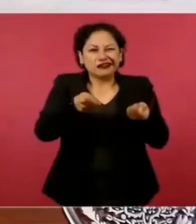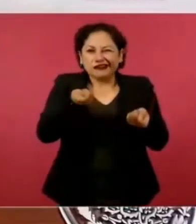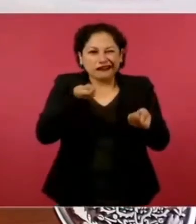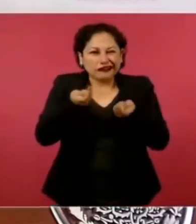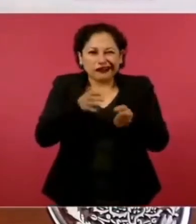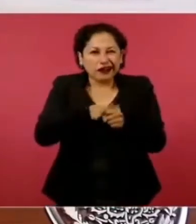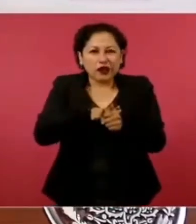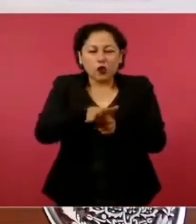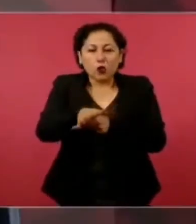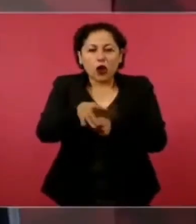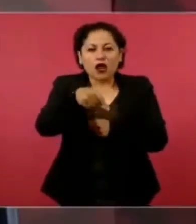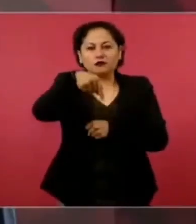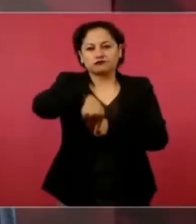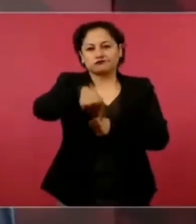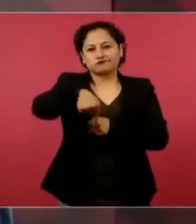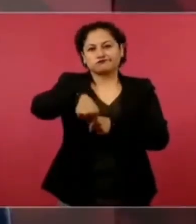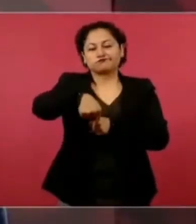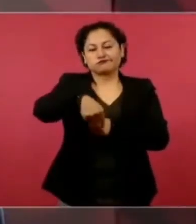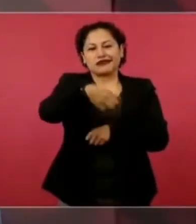la capital